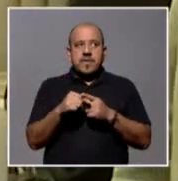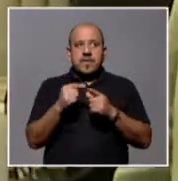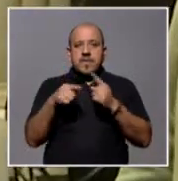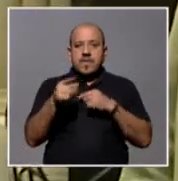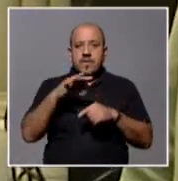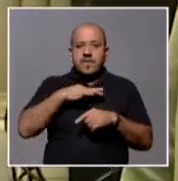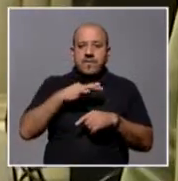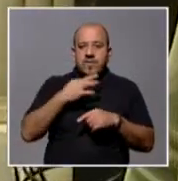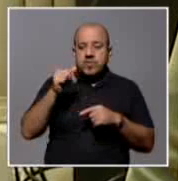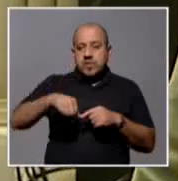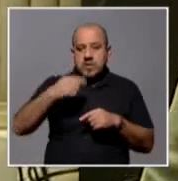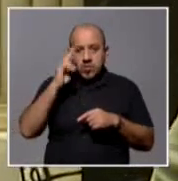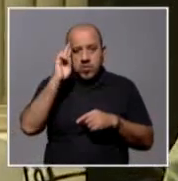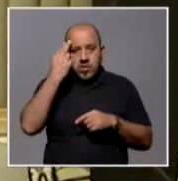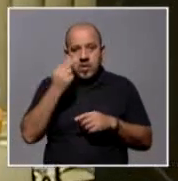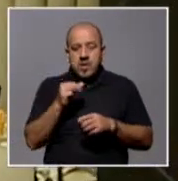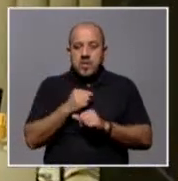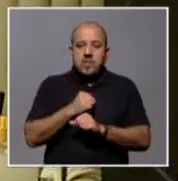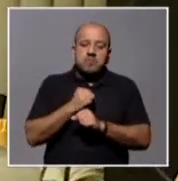virus que están circulando en Uruguay. Podemos